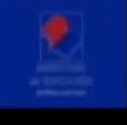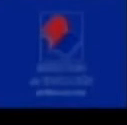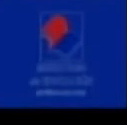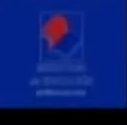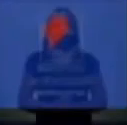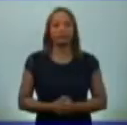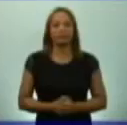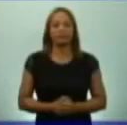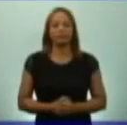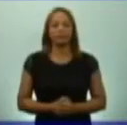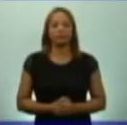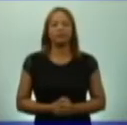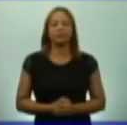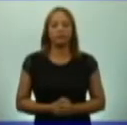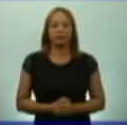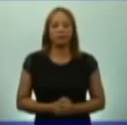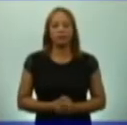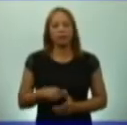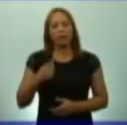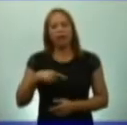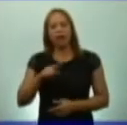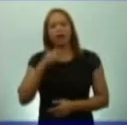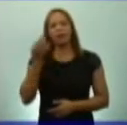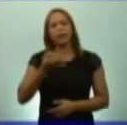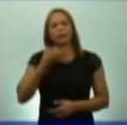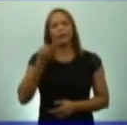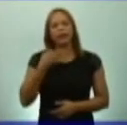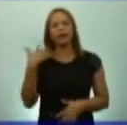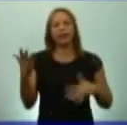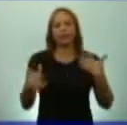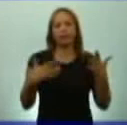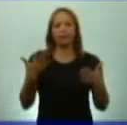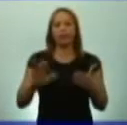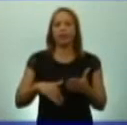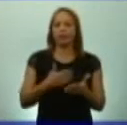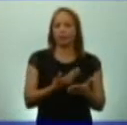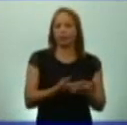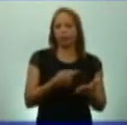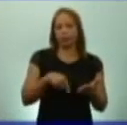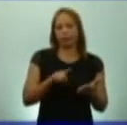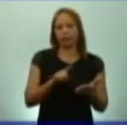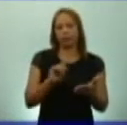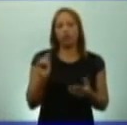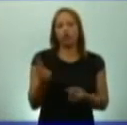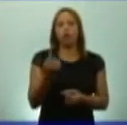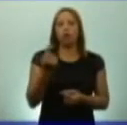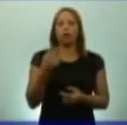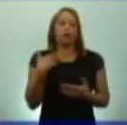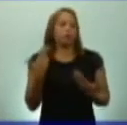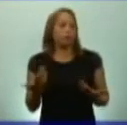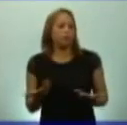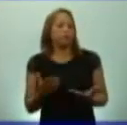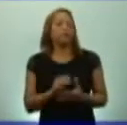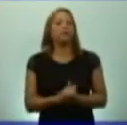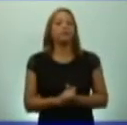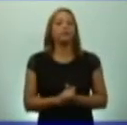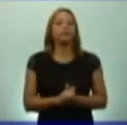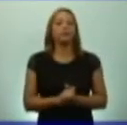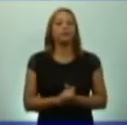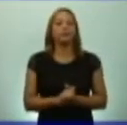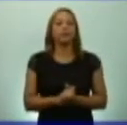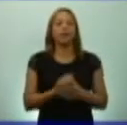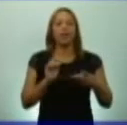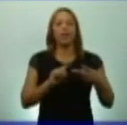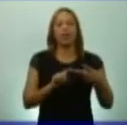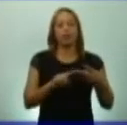Bueno, vamos a hacer un comentario de las actividades que te proponemos y una de ellas es la siguiente, dice la número